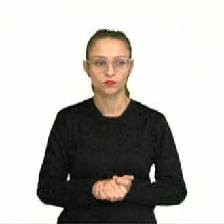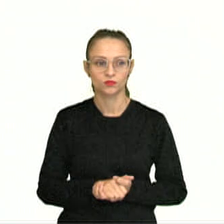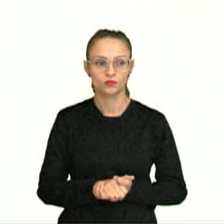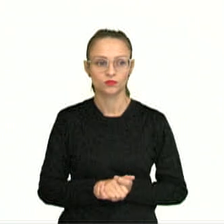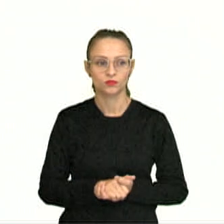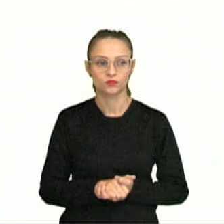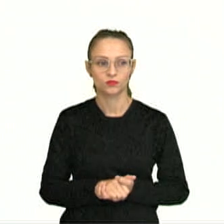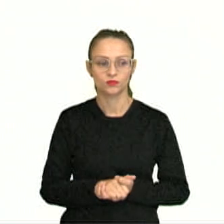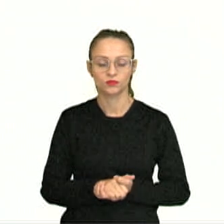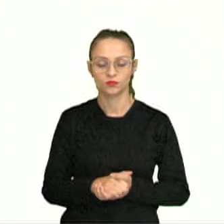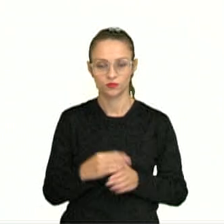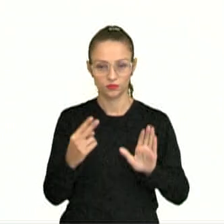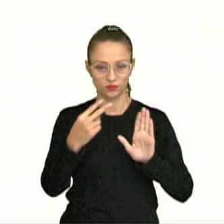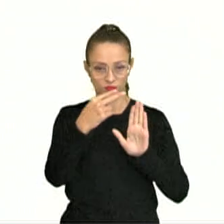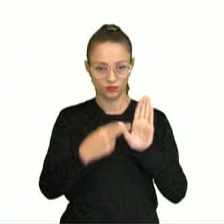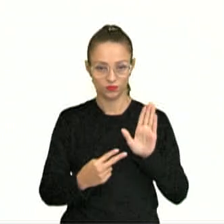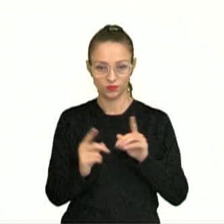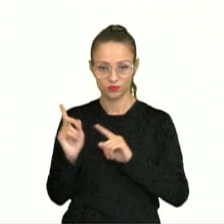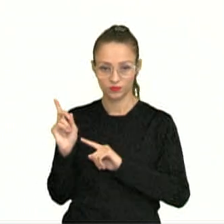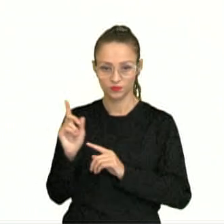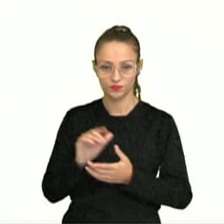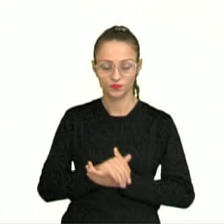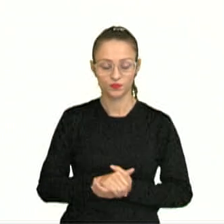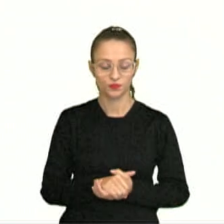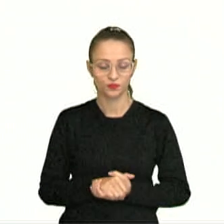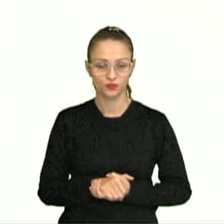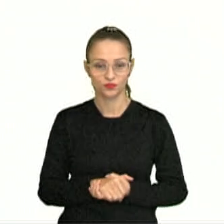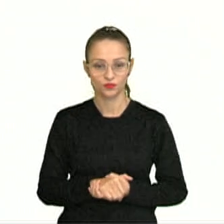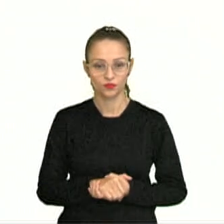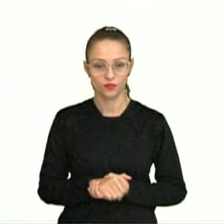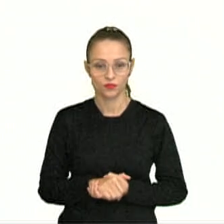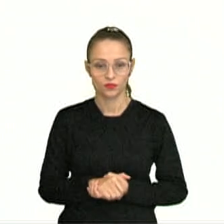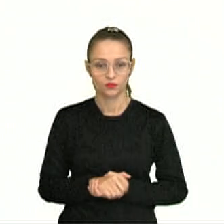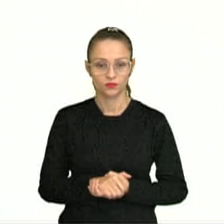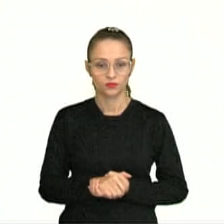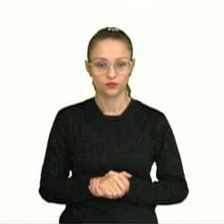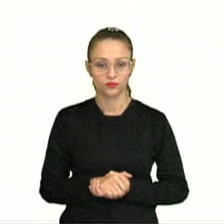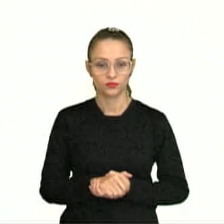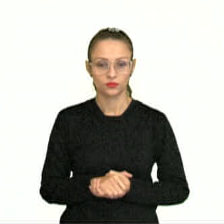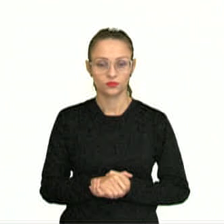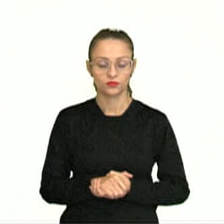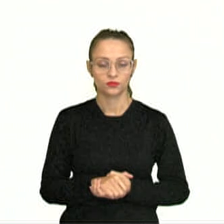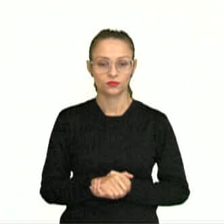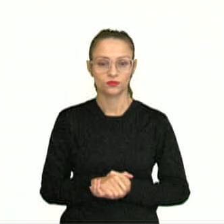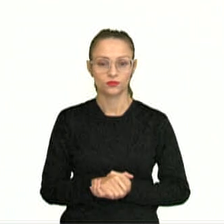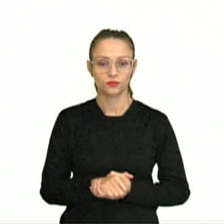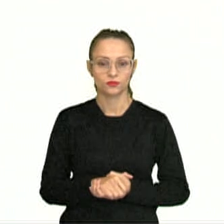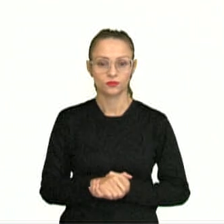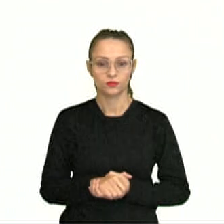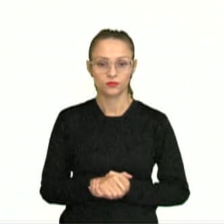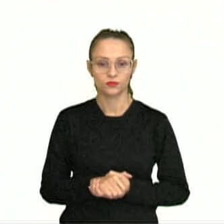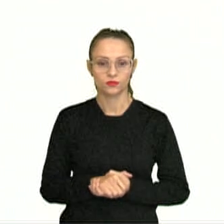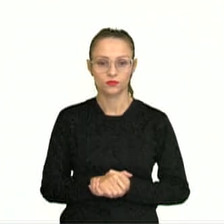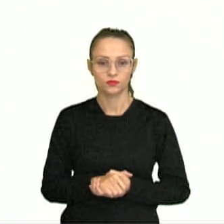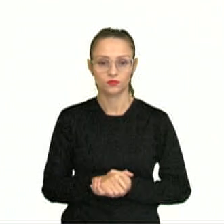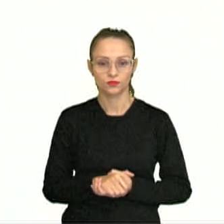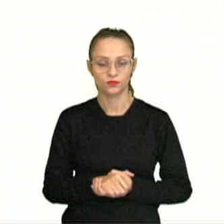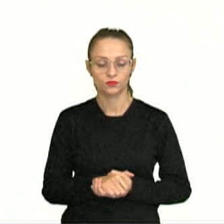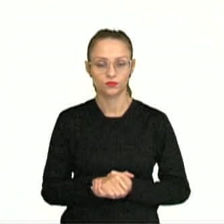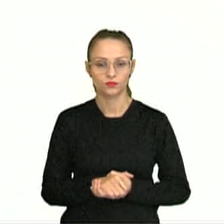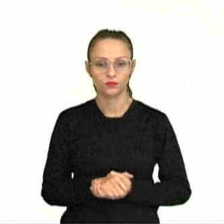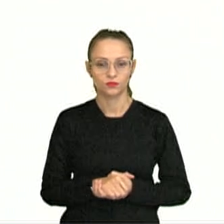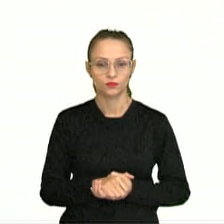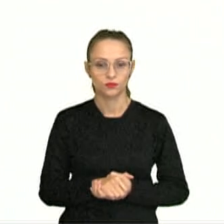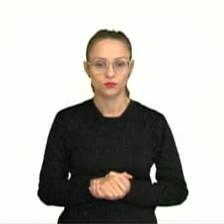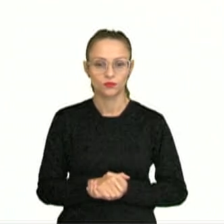comprendiendo. Una situación del día a día se convierte en una escena humorística. Un juego de palabras acerca de